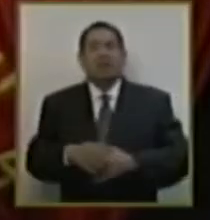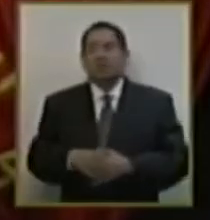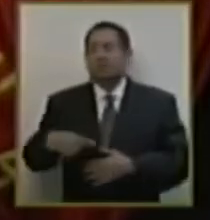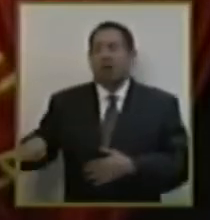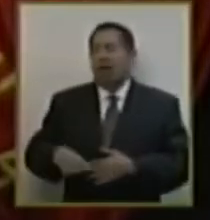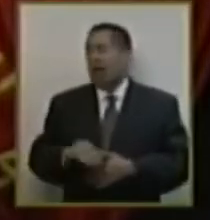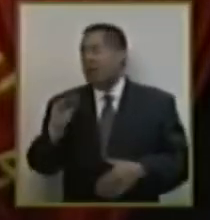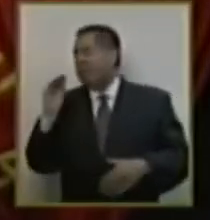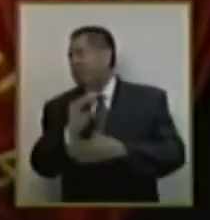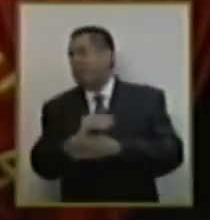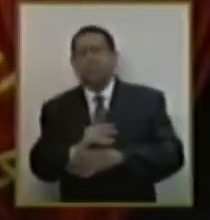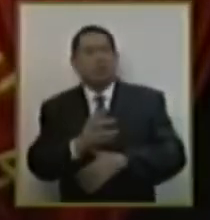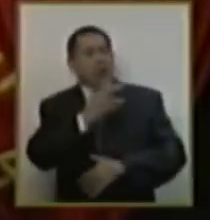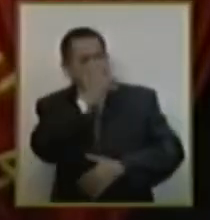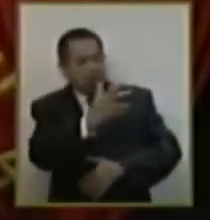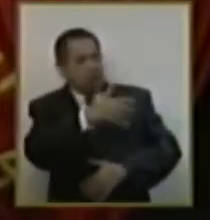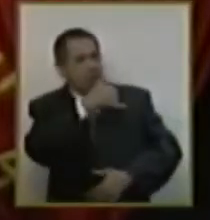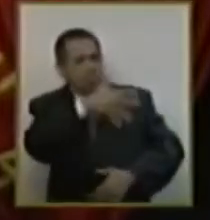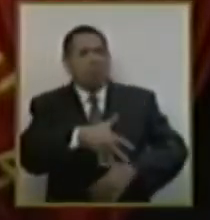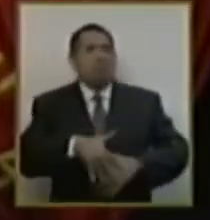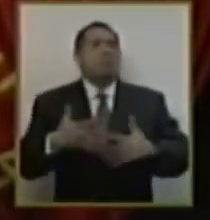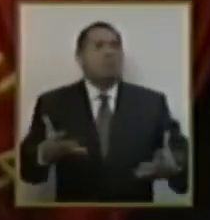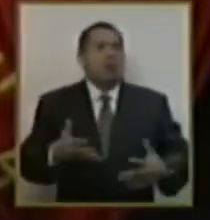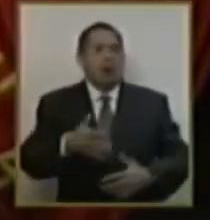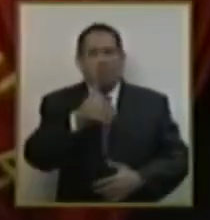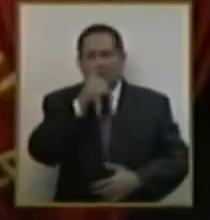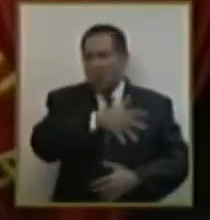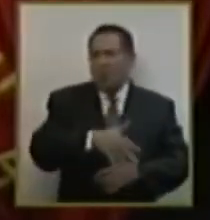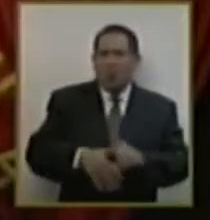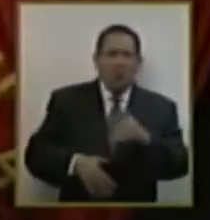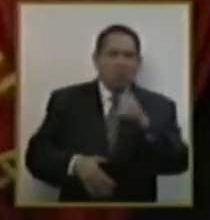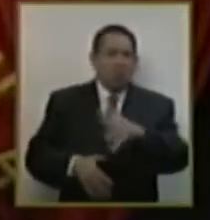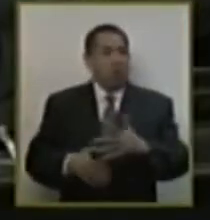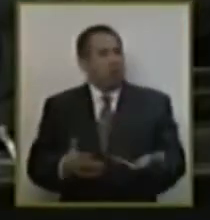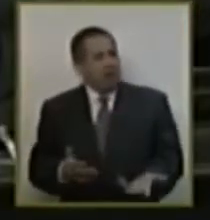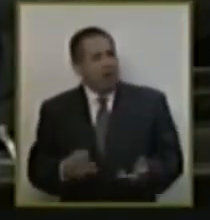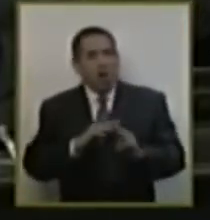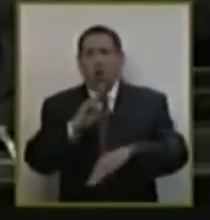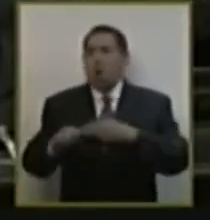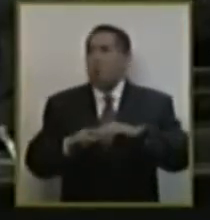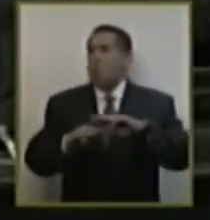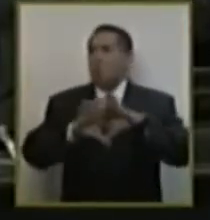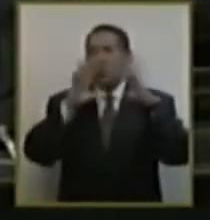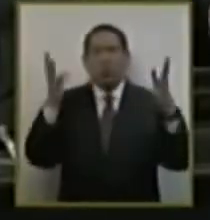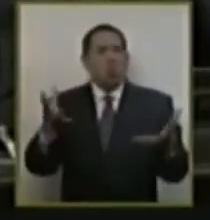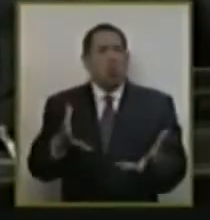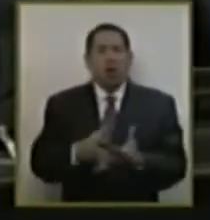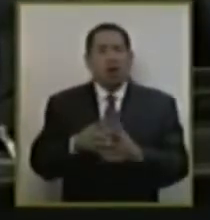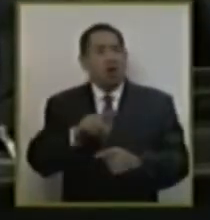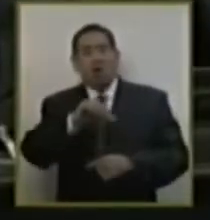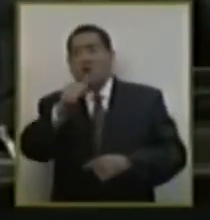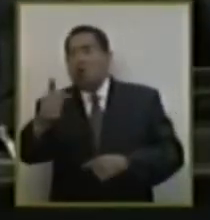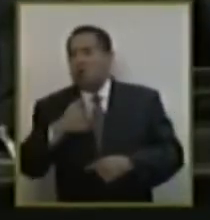abierta hostilidad y la agresión con que un mundo privilegiado se comporta frente a las otras